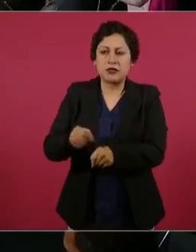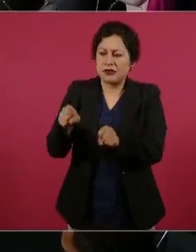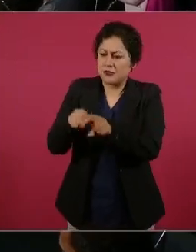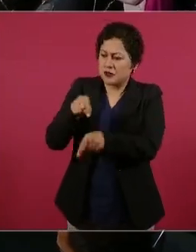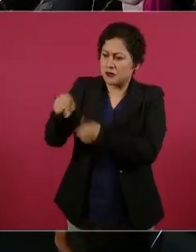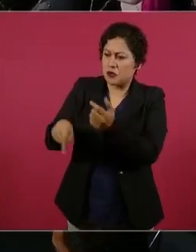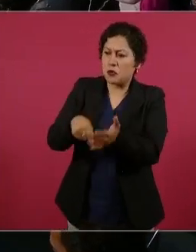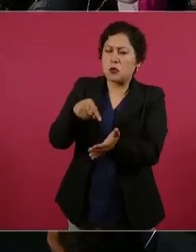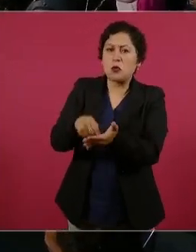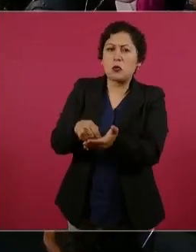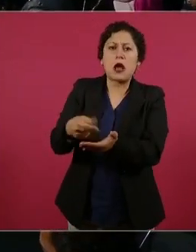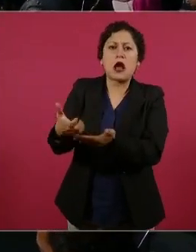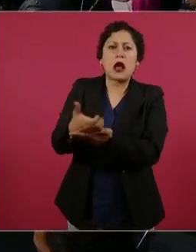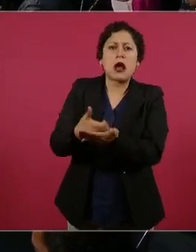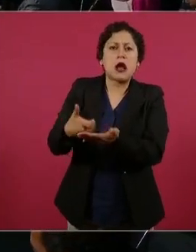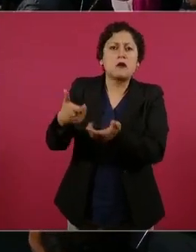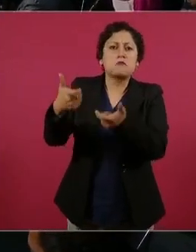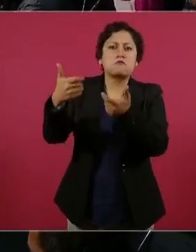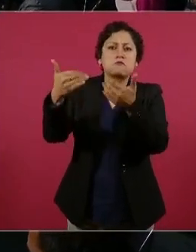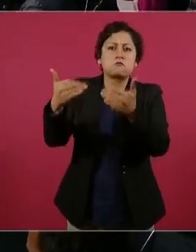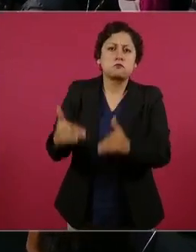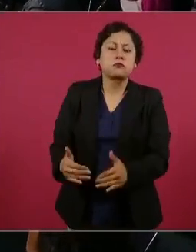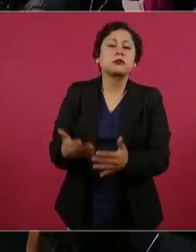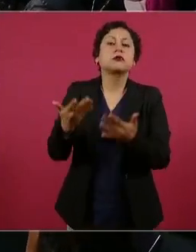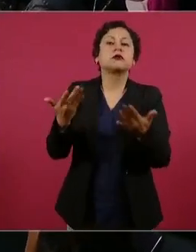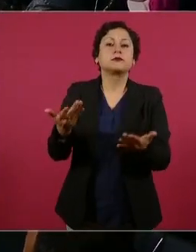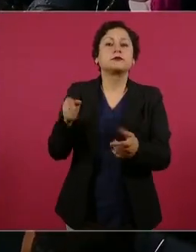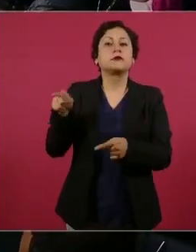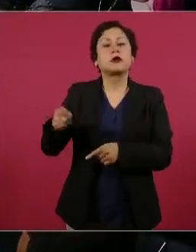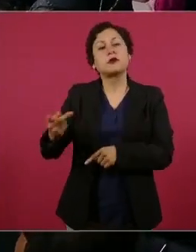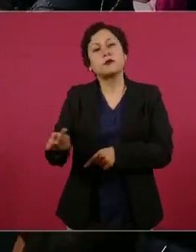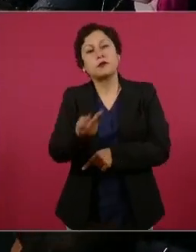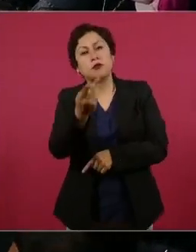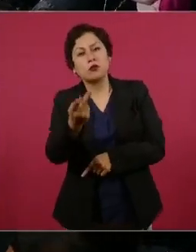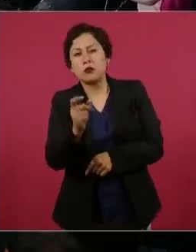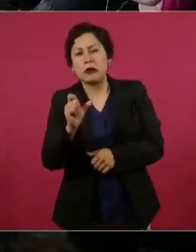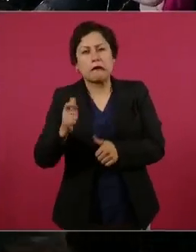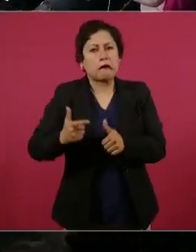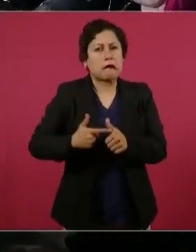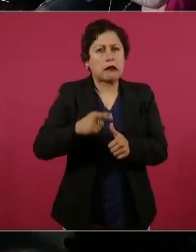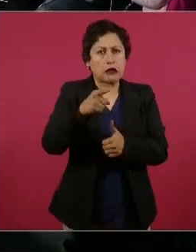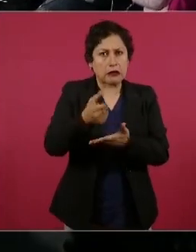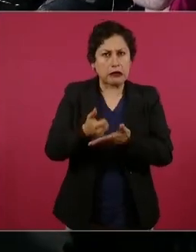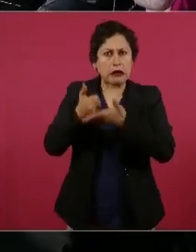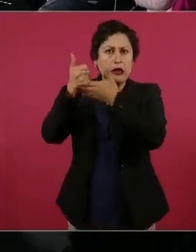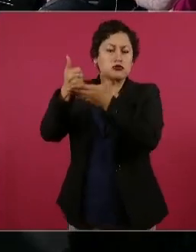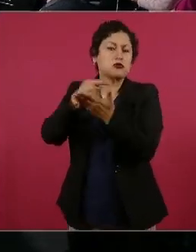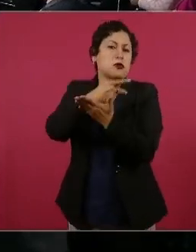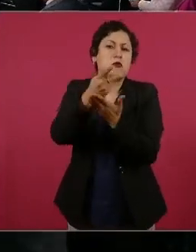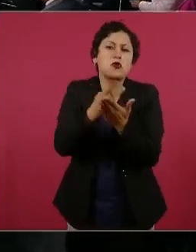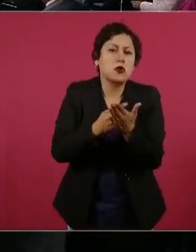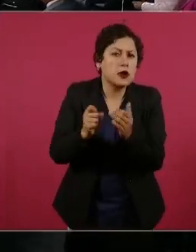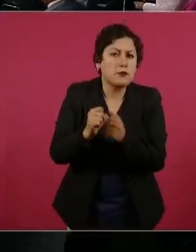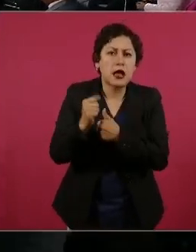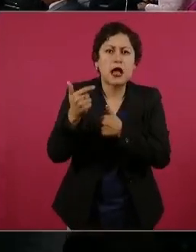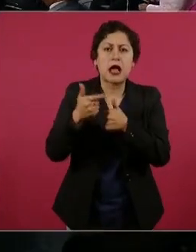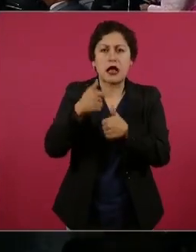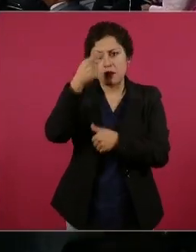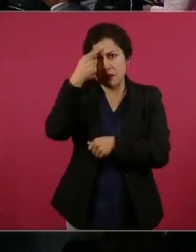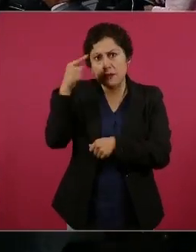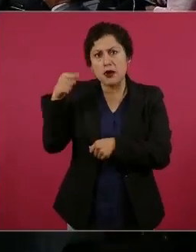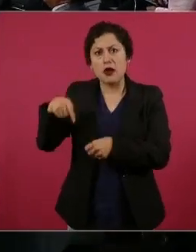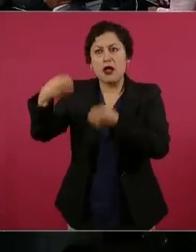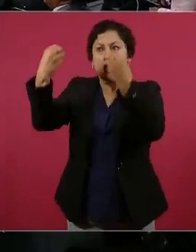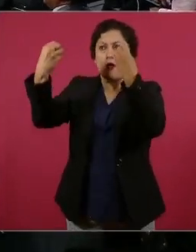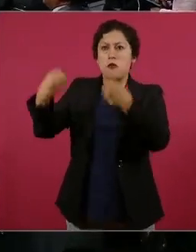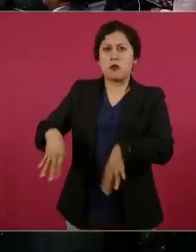y también si hay algún programa que los ayude a recuperar parte del patrimonio perdido que sufrieron con